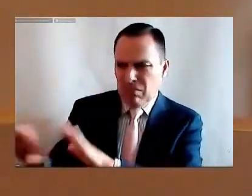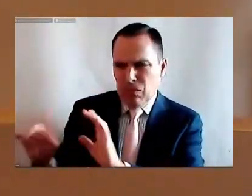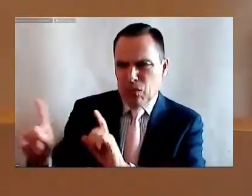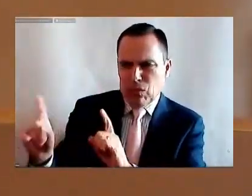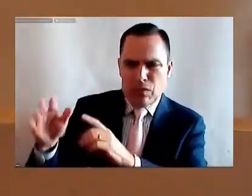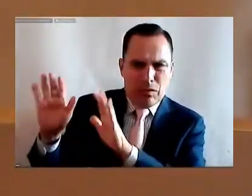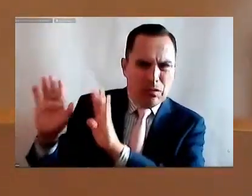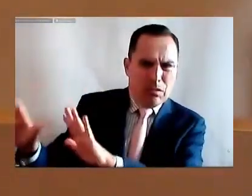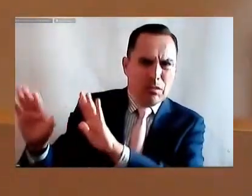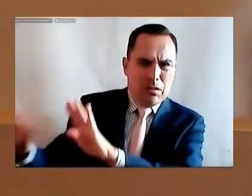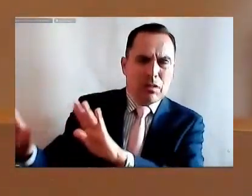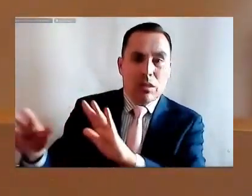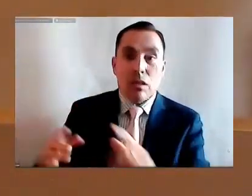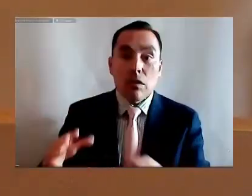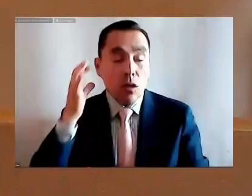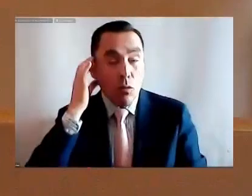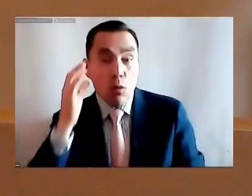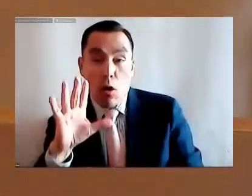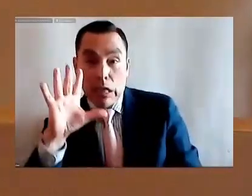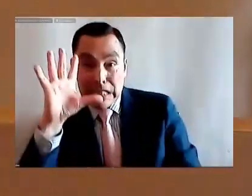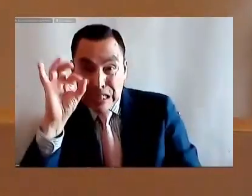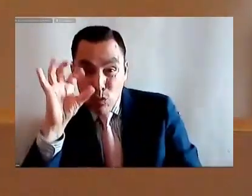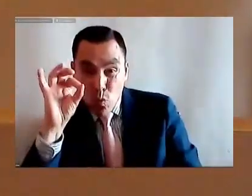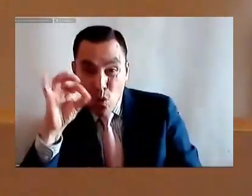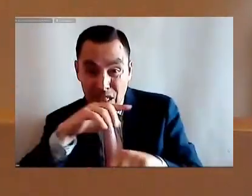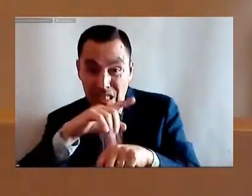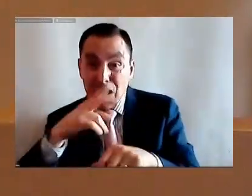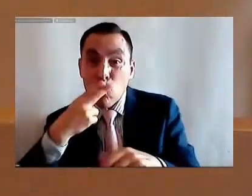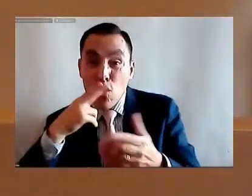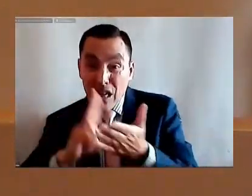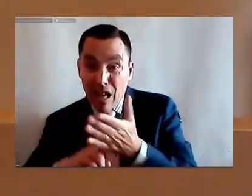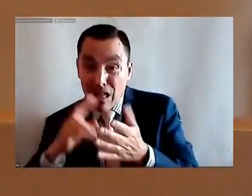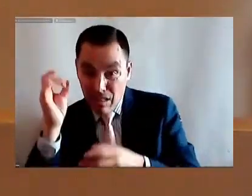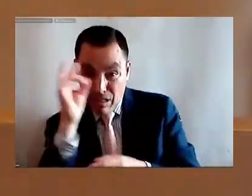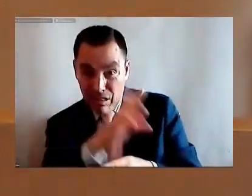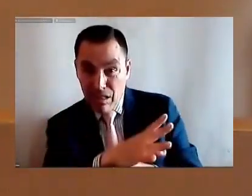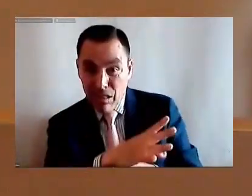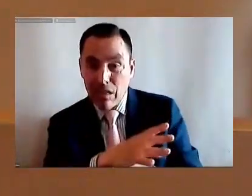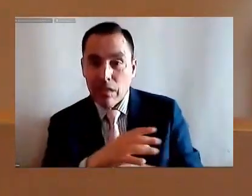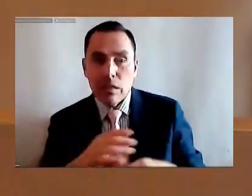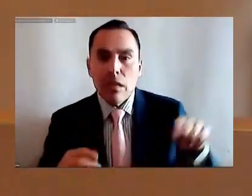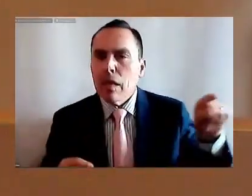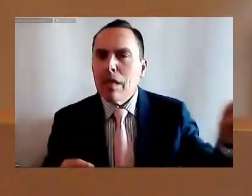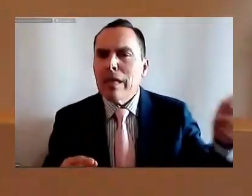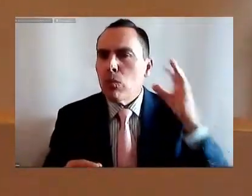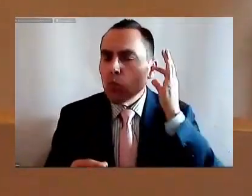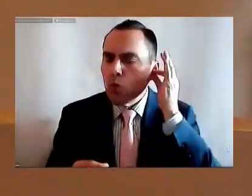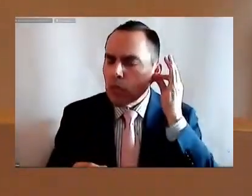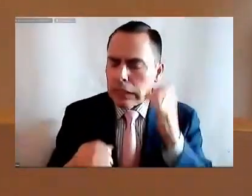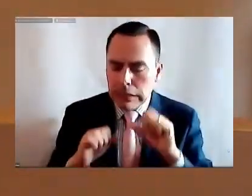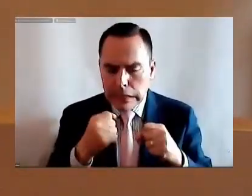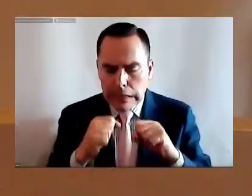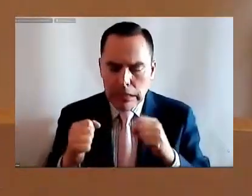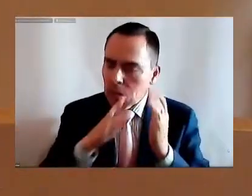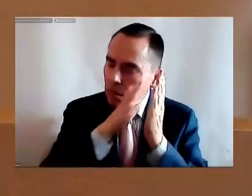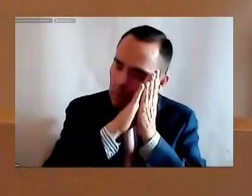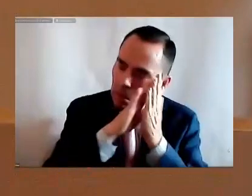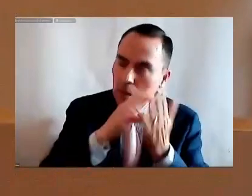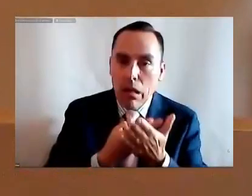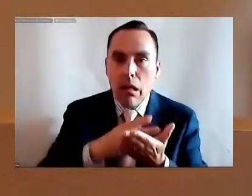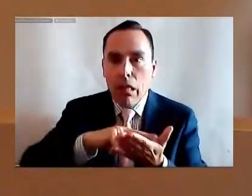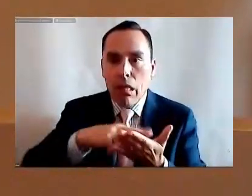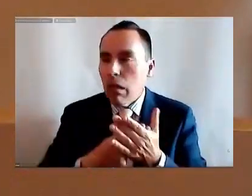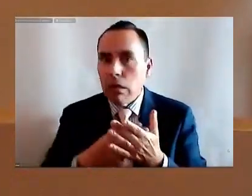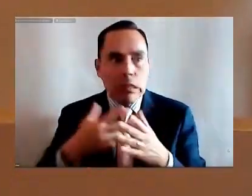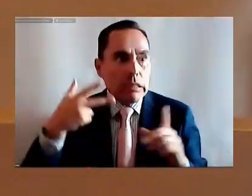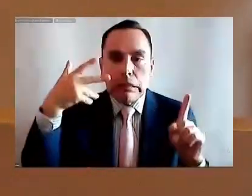no sé, 50 cartas. Entonces ella al final tenía trastornos del sueño, estaba nerviosa, sentía que la podían atacar, etc.